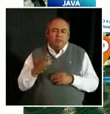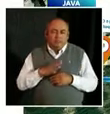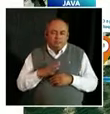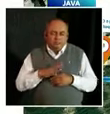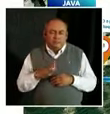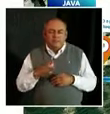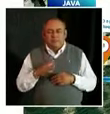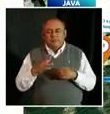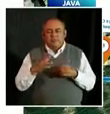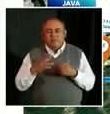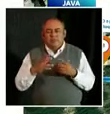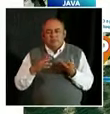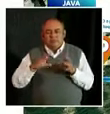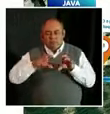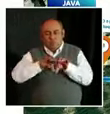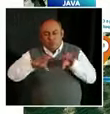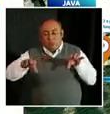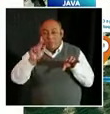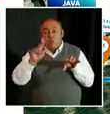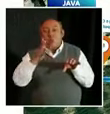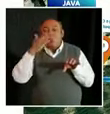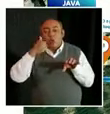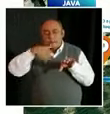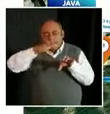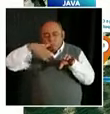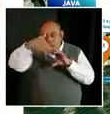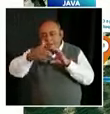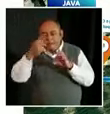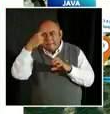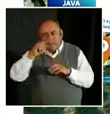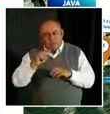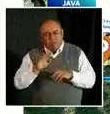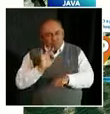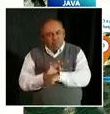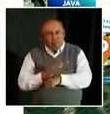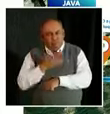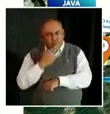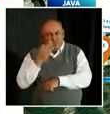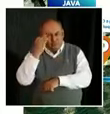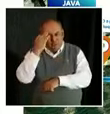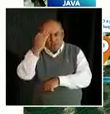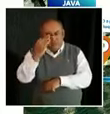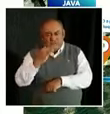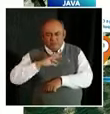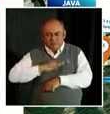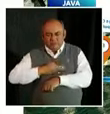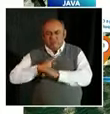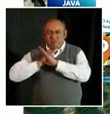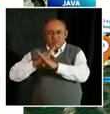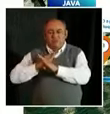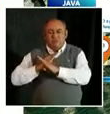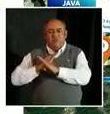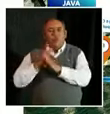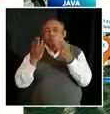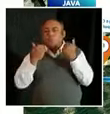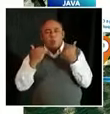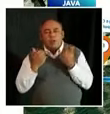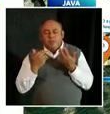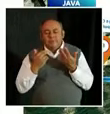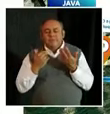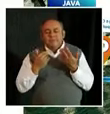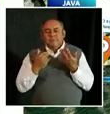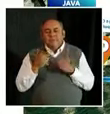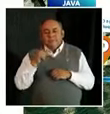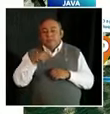las pinturas y los acabados que tenemos en la actualidad, el